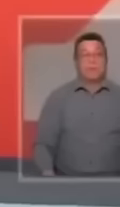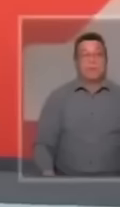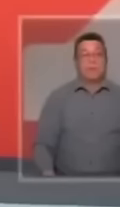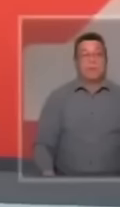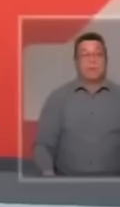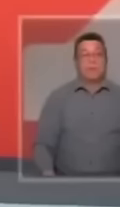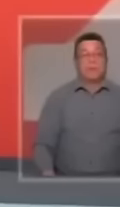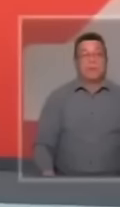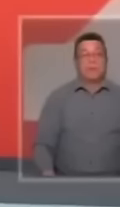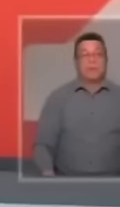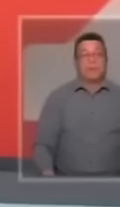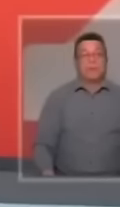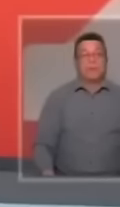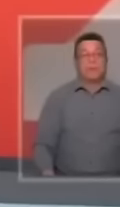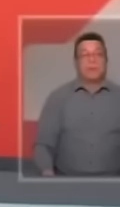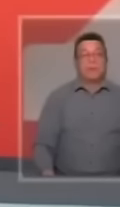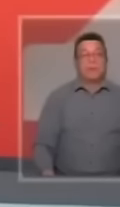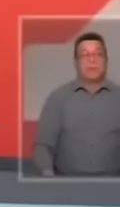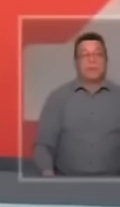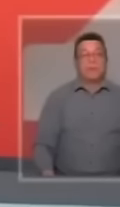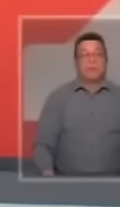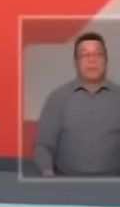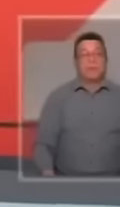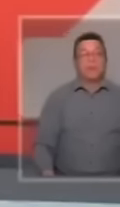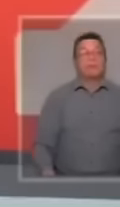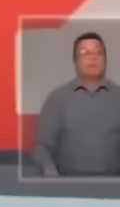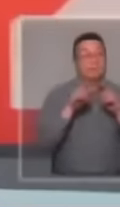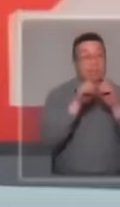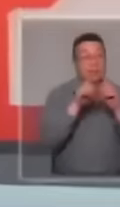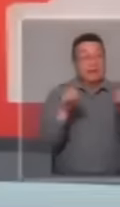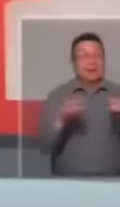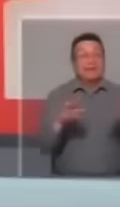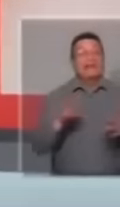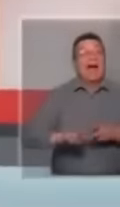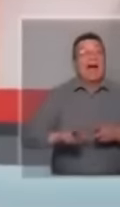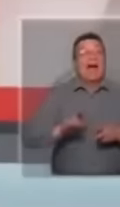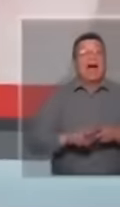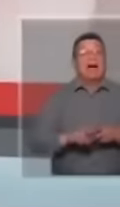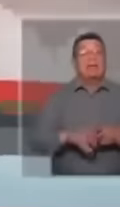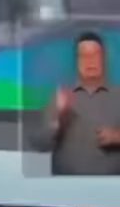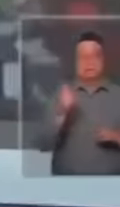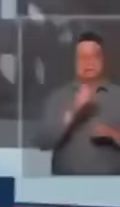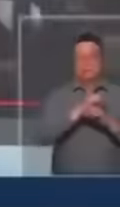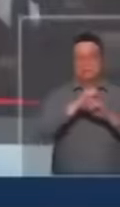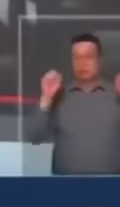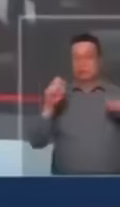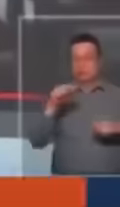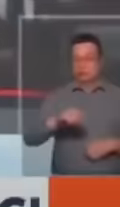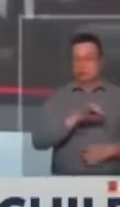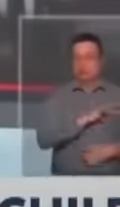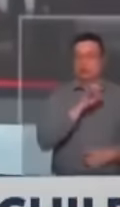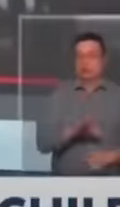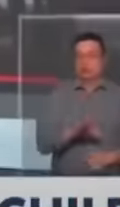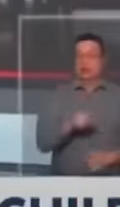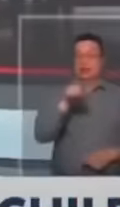compartirlo con ustedes, porque tiene un dato muy bueno para Chile. Ellos hacen, es prácticamente impensado aquí en Chile, en nuestro país.